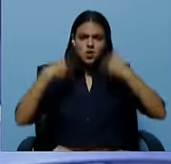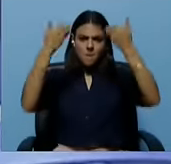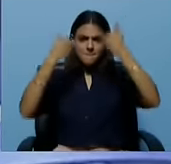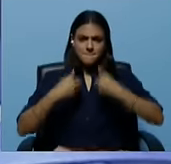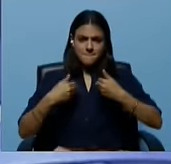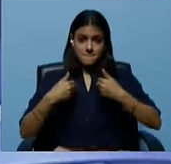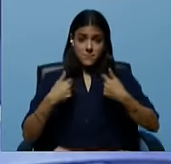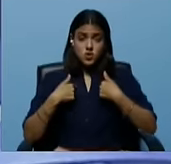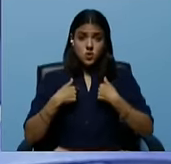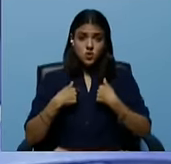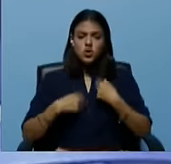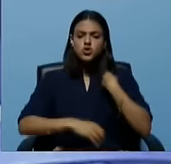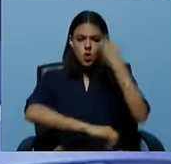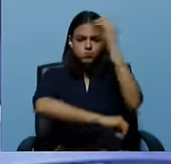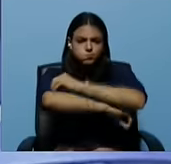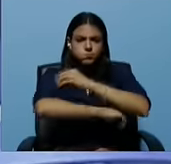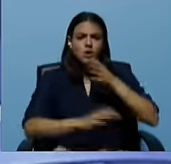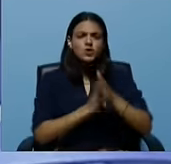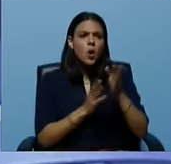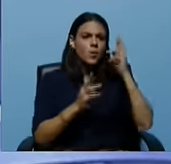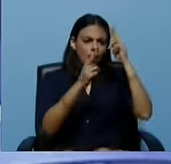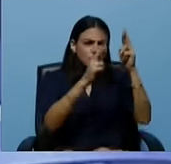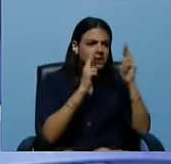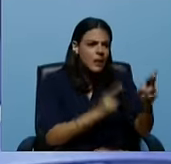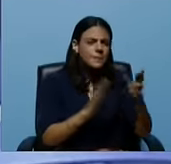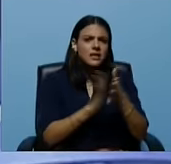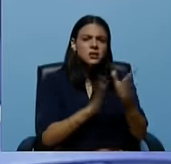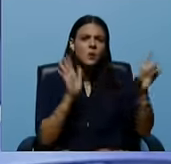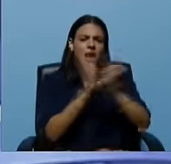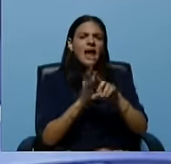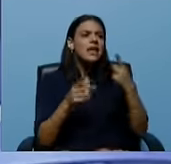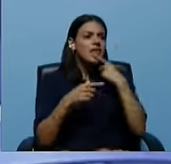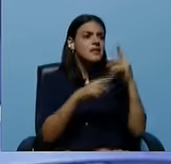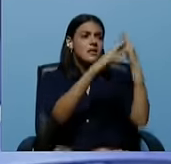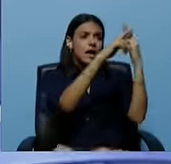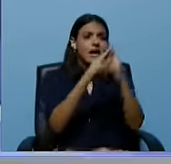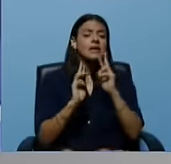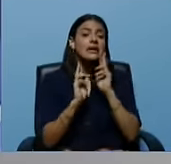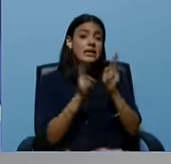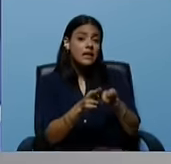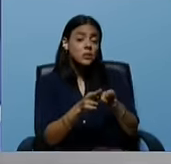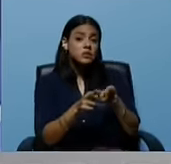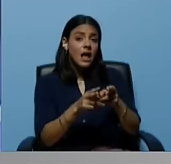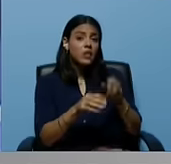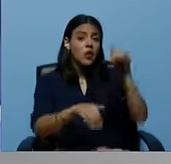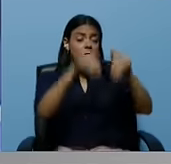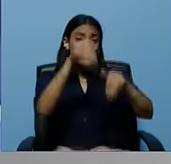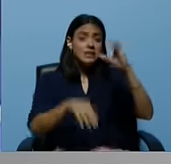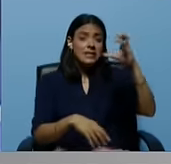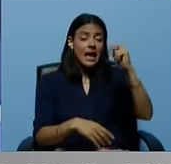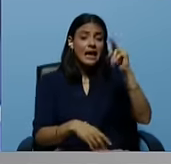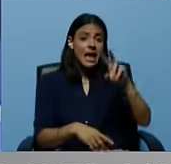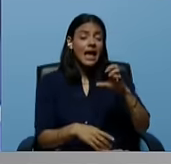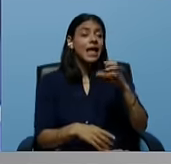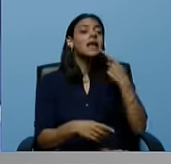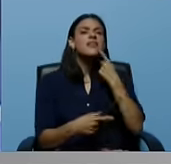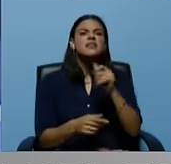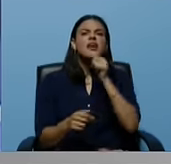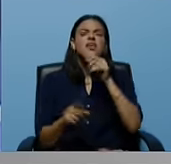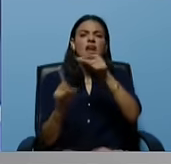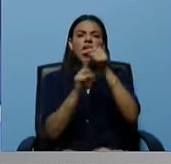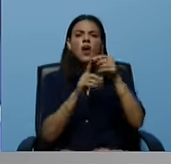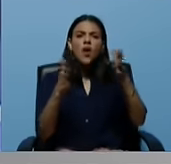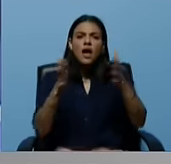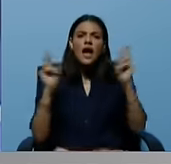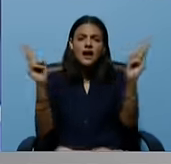abogados, acata una sentencia que dice que el resultado electoral que dio triunfador a Nicolás Maduro